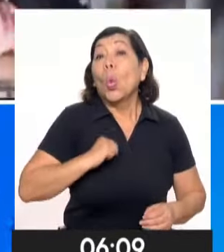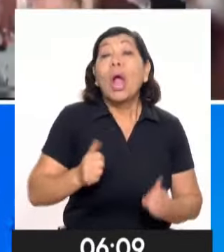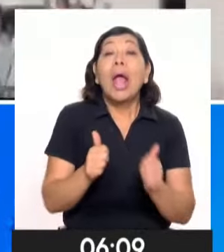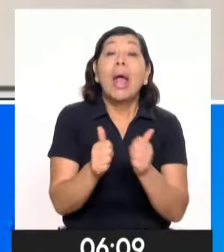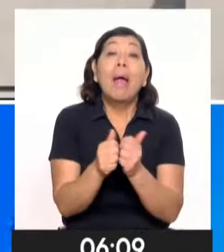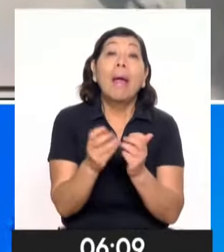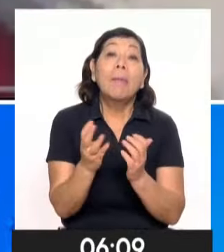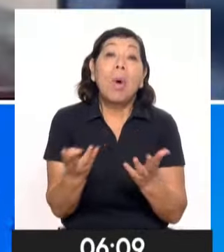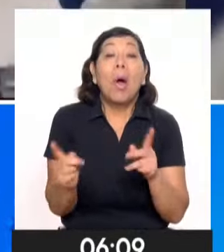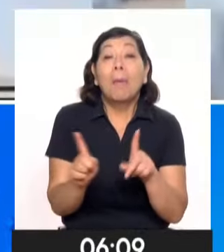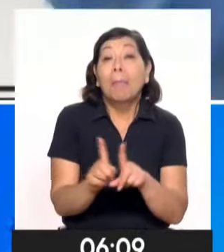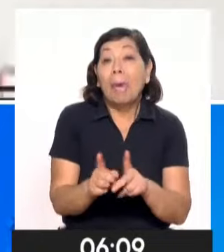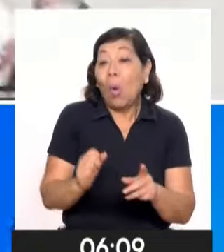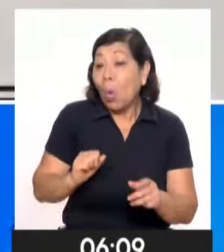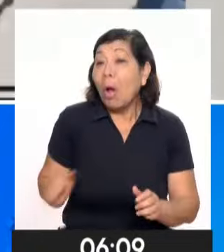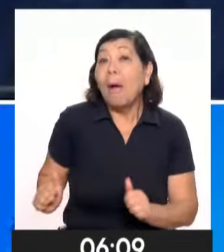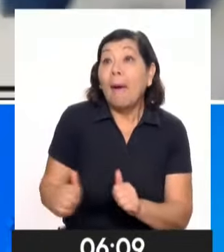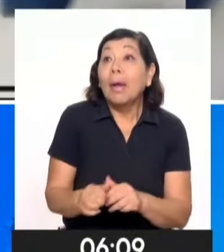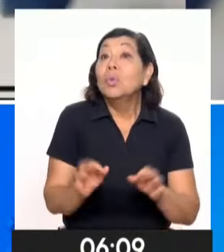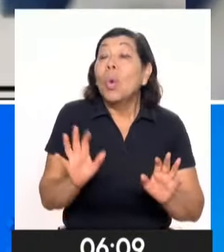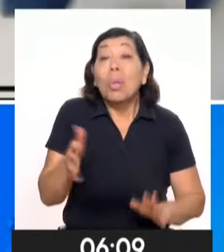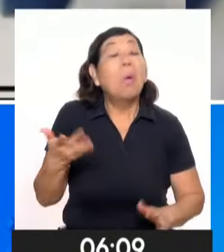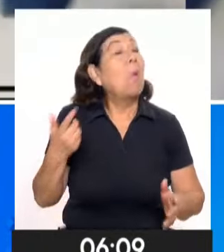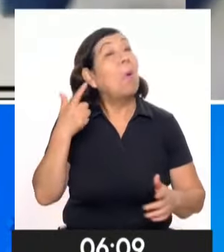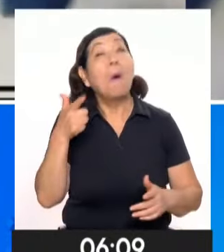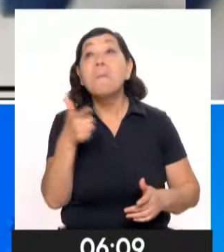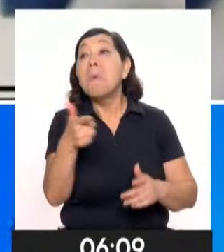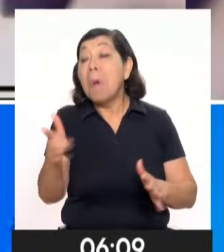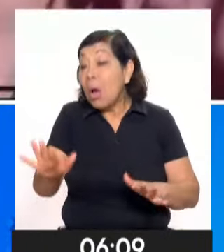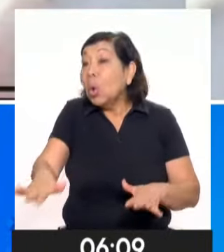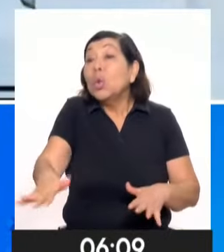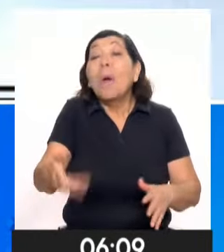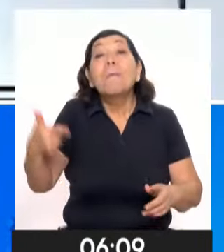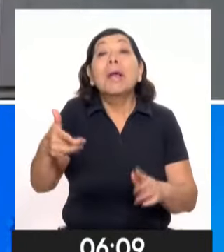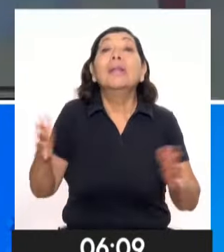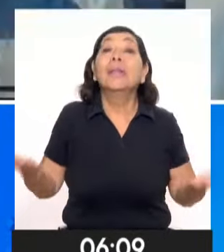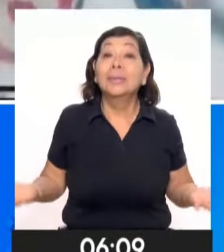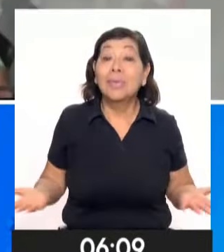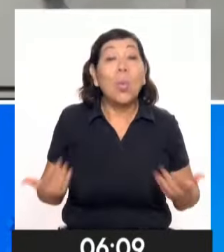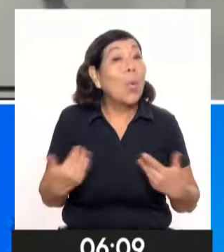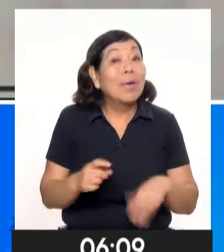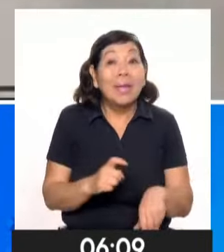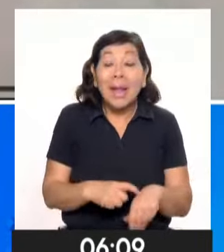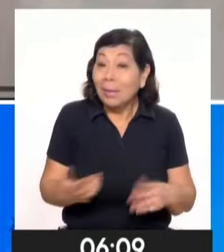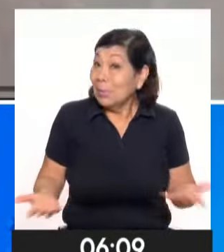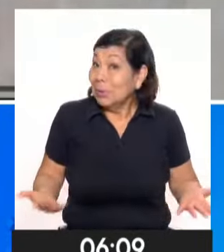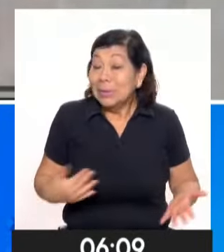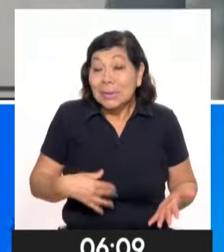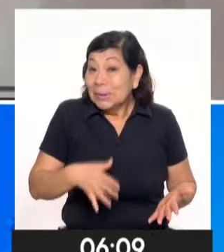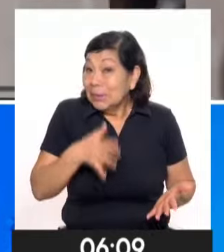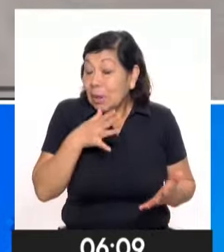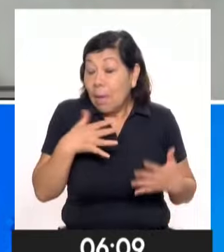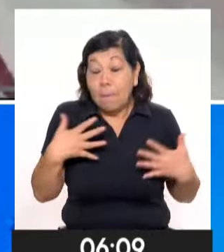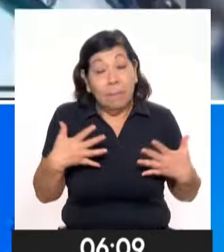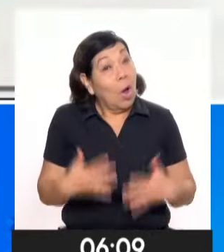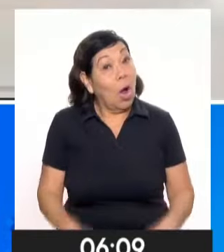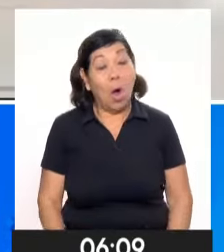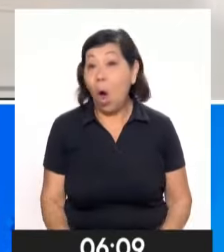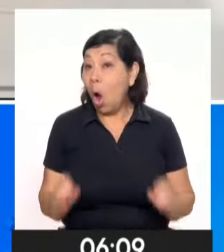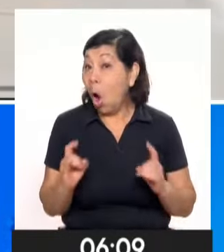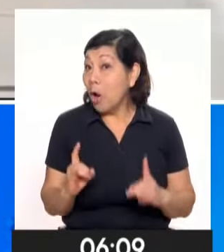esposas, a sus enamorados o a, claro, sus hijos, sí, y uno no está libre, ¿no?, de lo que pueda ocurrir en cualquier momento. Hechos realmente escalofriantes,